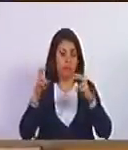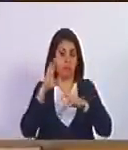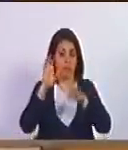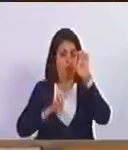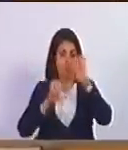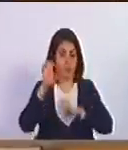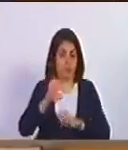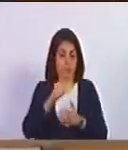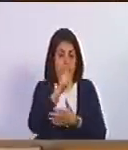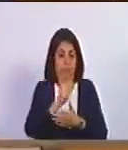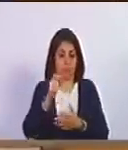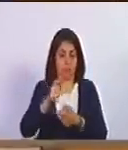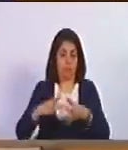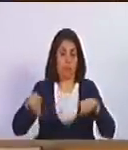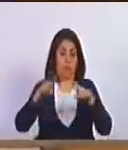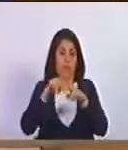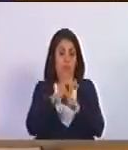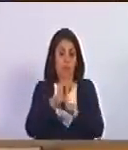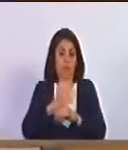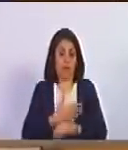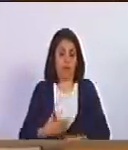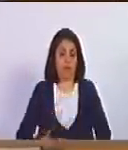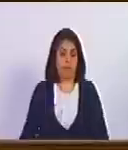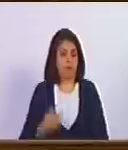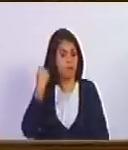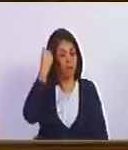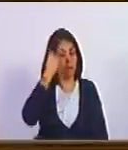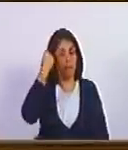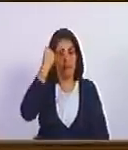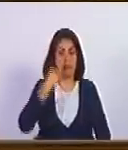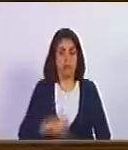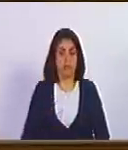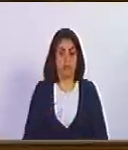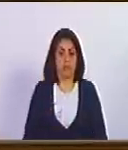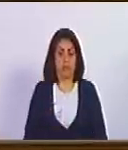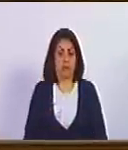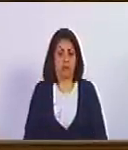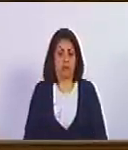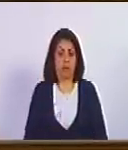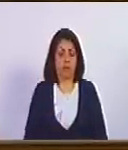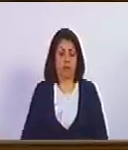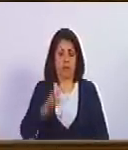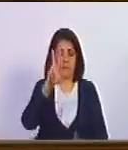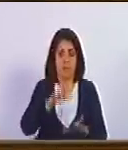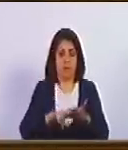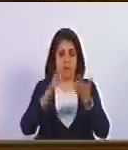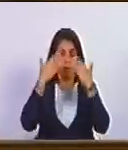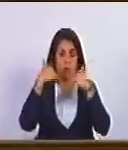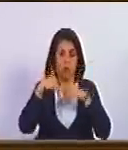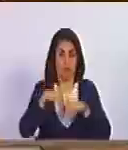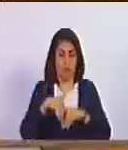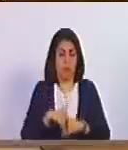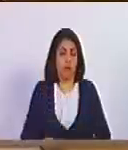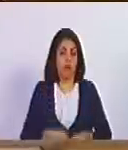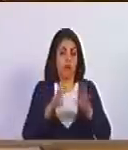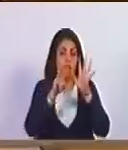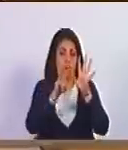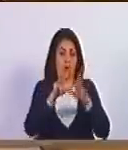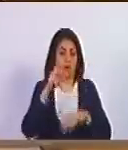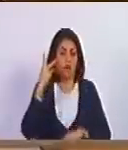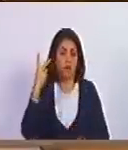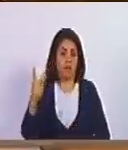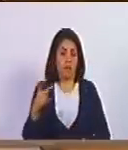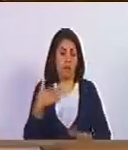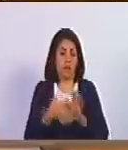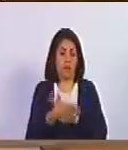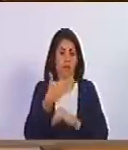revisión de la tabla de valores. Es todo, señor presidente. En consideración el epígrafe. Aprobado. Siguiente. 82.